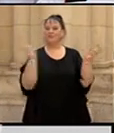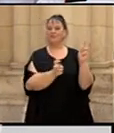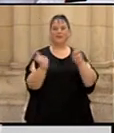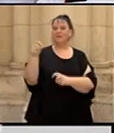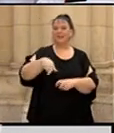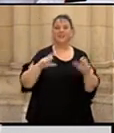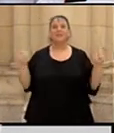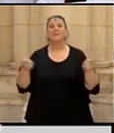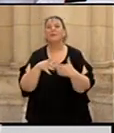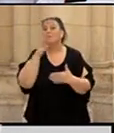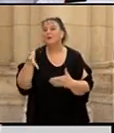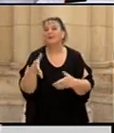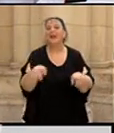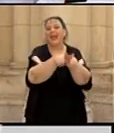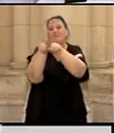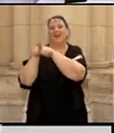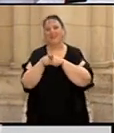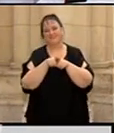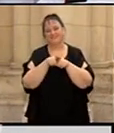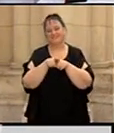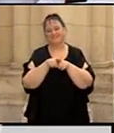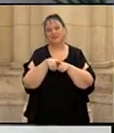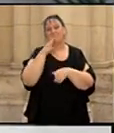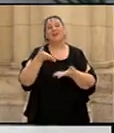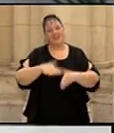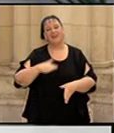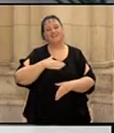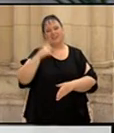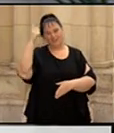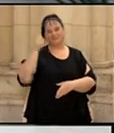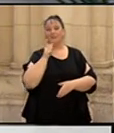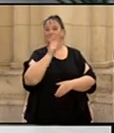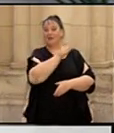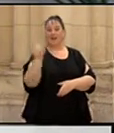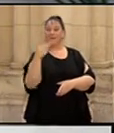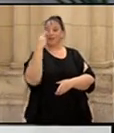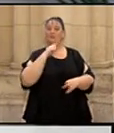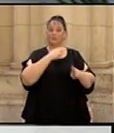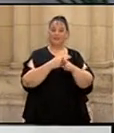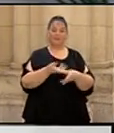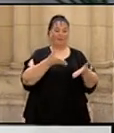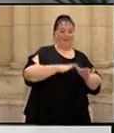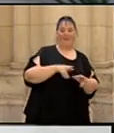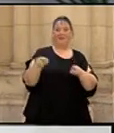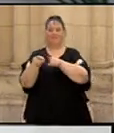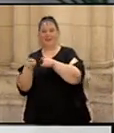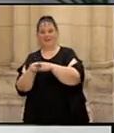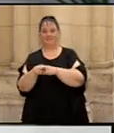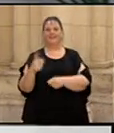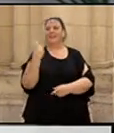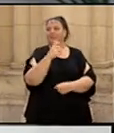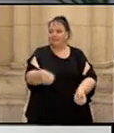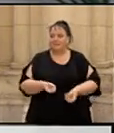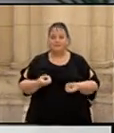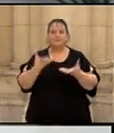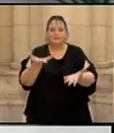pero somos hermanos, porque somos hijos de Dios. Y tenemos necesidad de salir de nosotros mismos